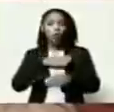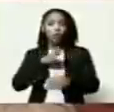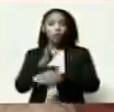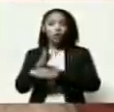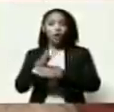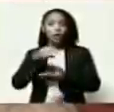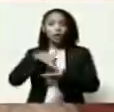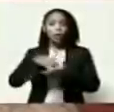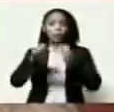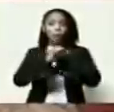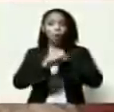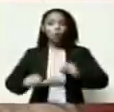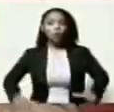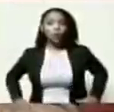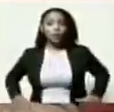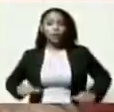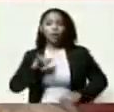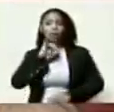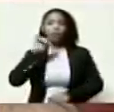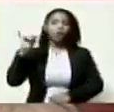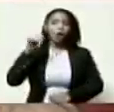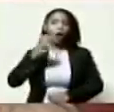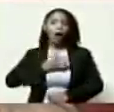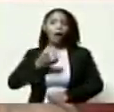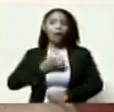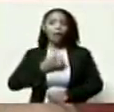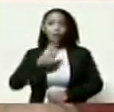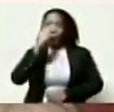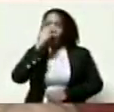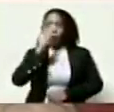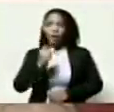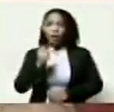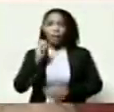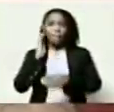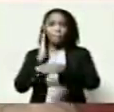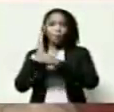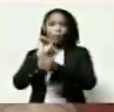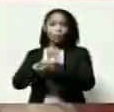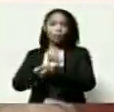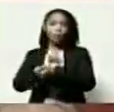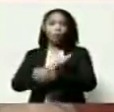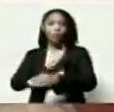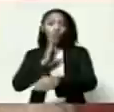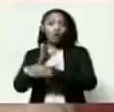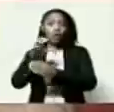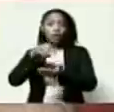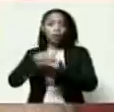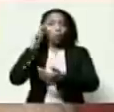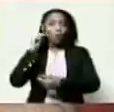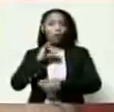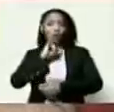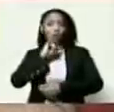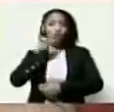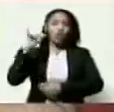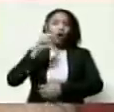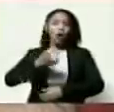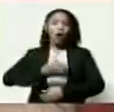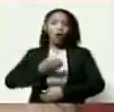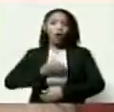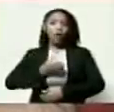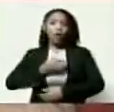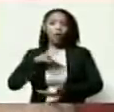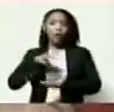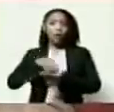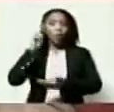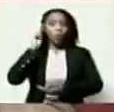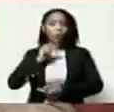Portuguesa a denunciar a un alcalde de Guanarito, detenido. Fui al Estado Bolívar a denunciar a un alcalde del Estado